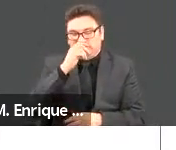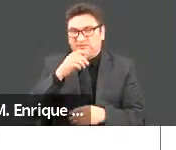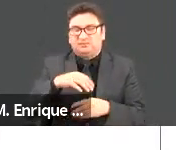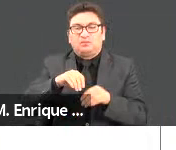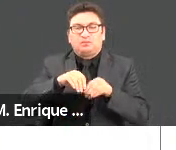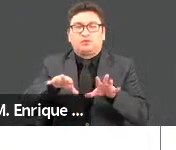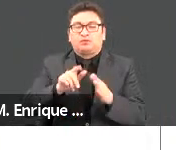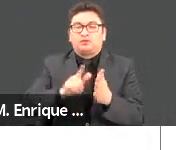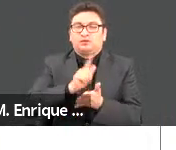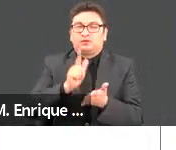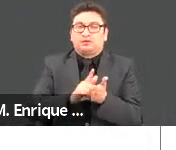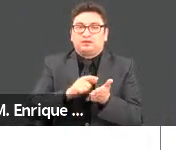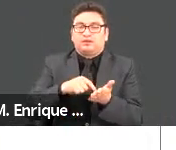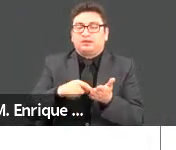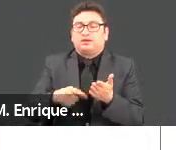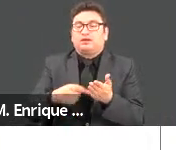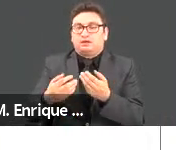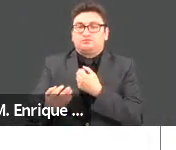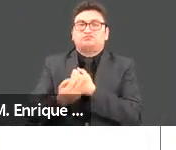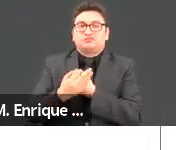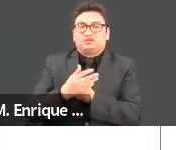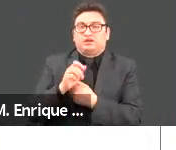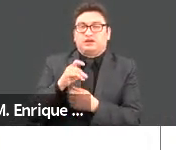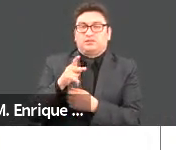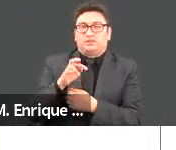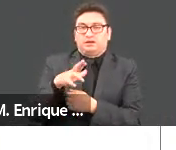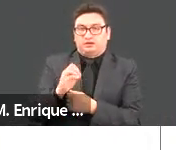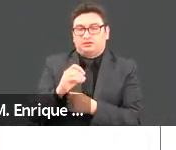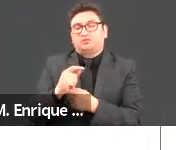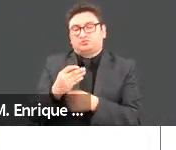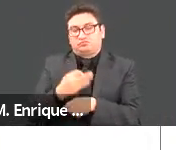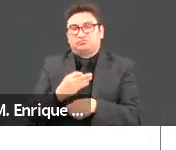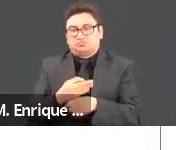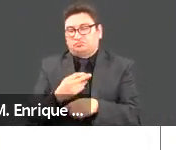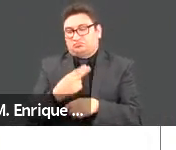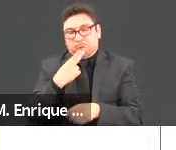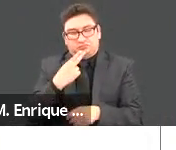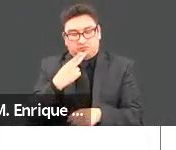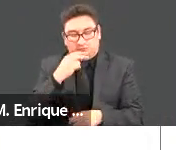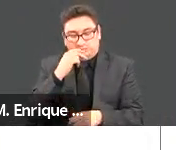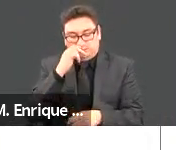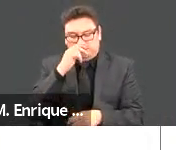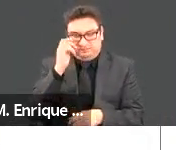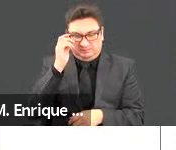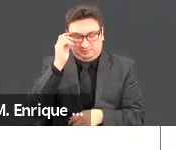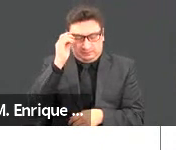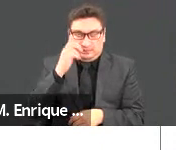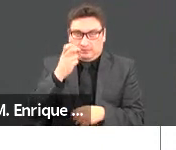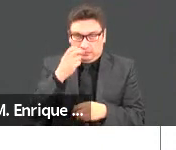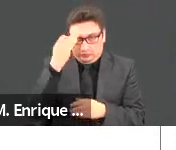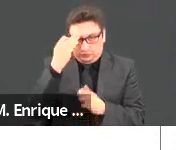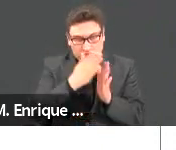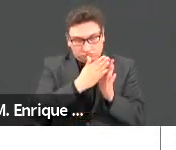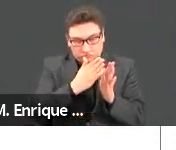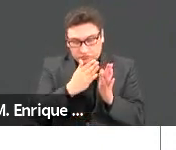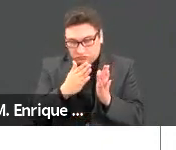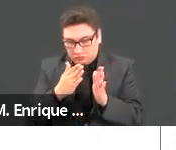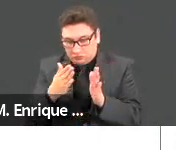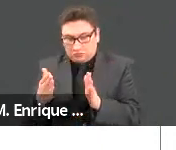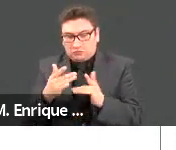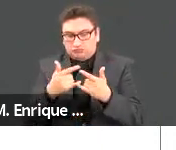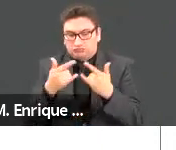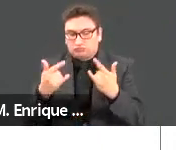la ley de amparo que actualmente nos rige. Bien, entonces, continuando con nuestra línea del